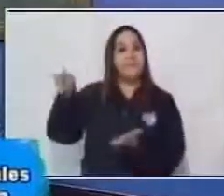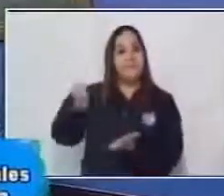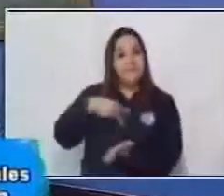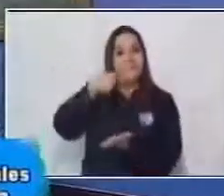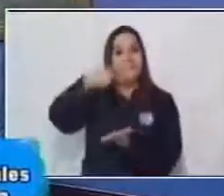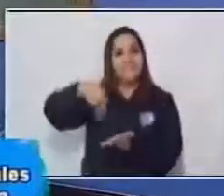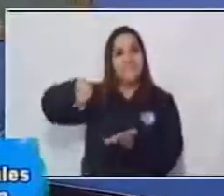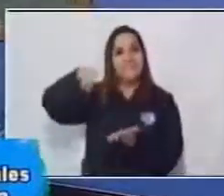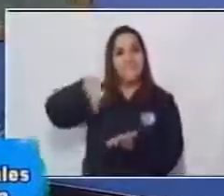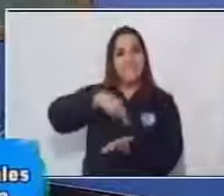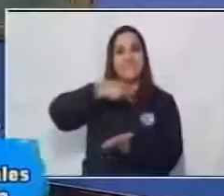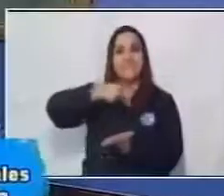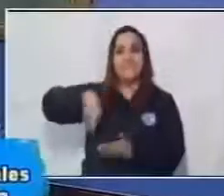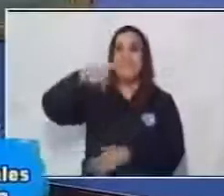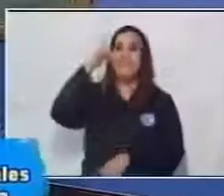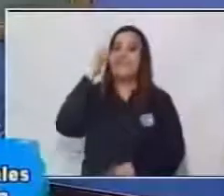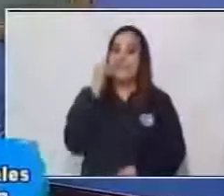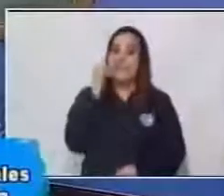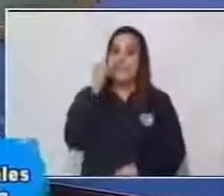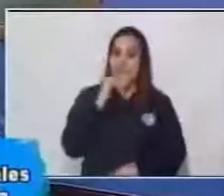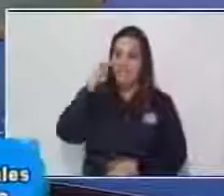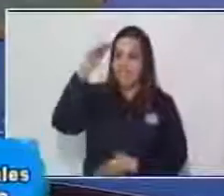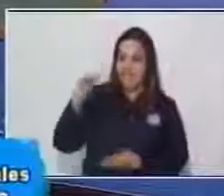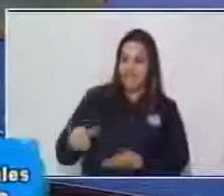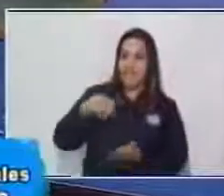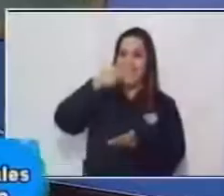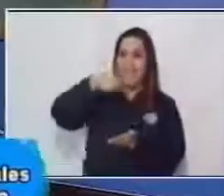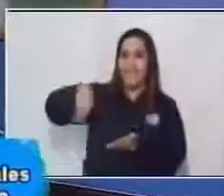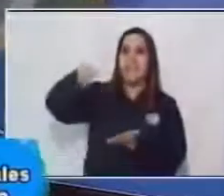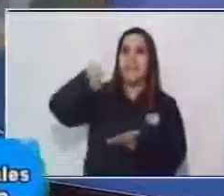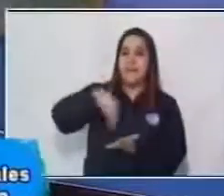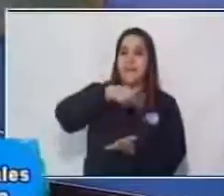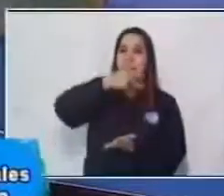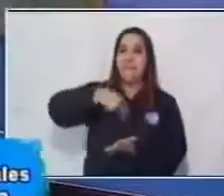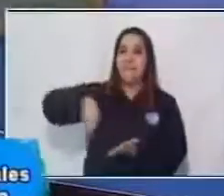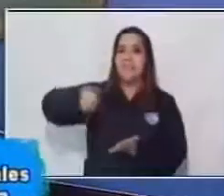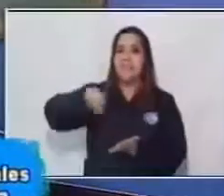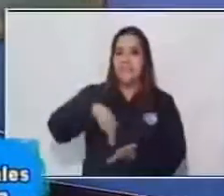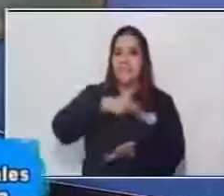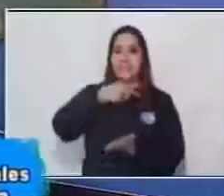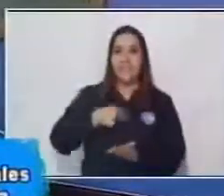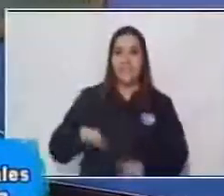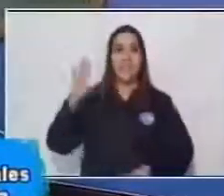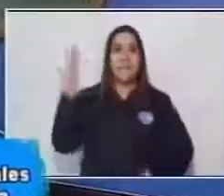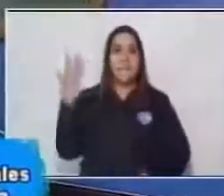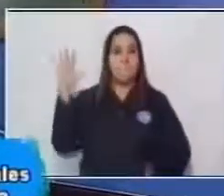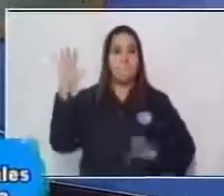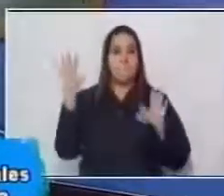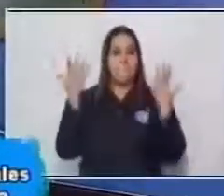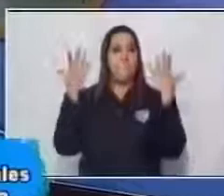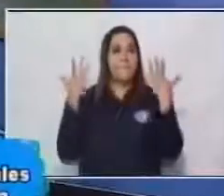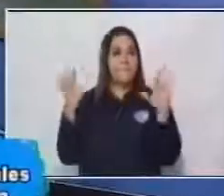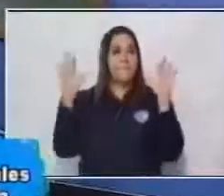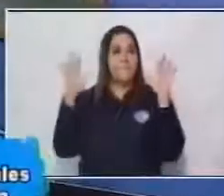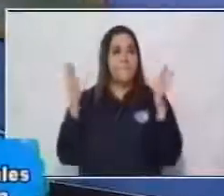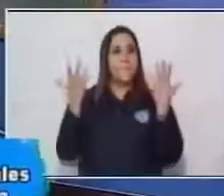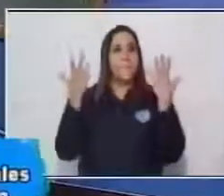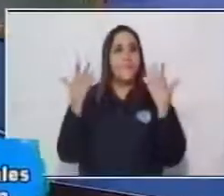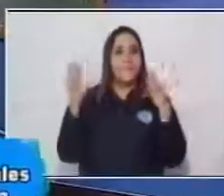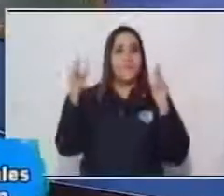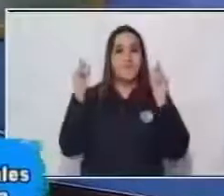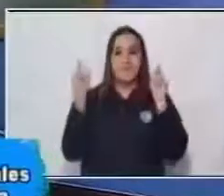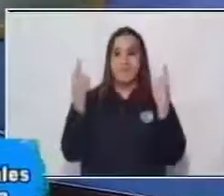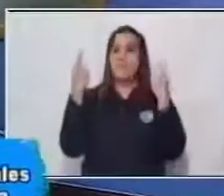baila, baila, baila, baila, el marinero baila, baila con la mano, mano, mano,